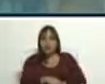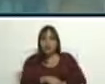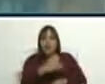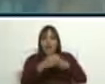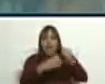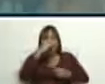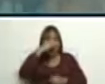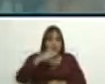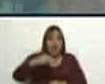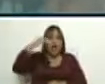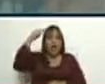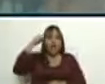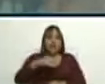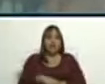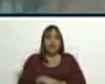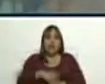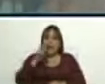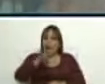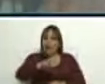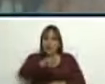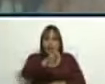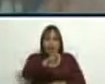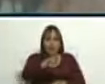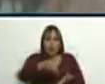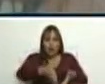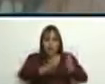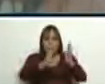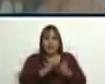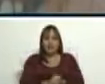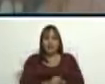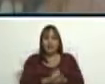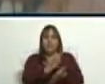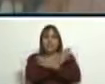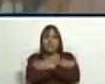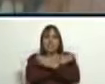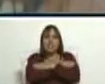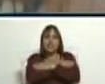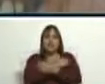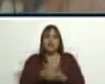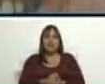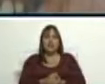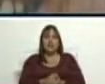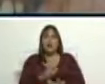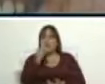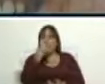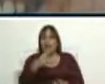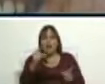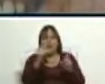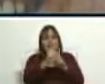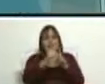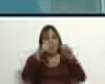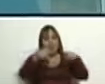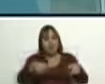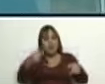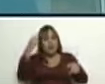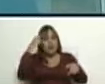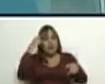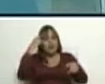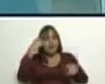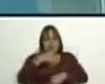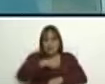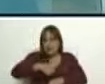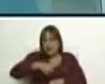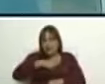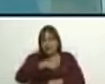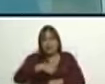mujer, caminando por su camino también. Felicitaciones, Rosiné, por esas hermosas palabras de hoy que nos llegaron al alma.